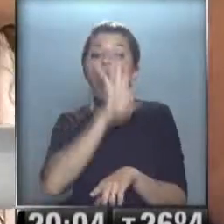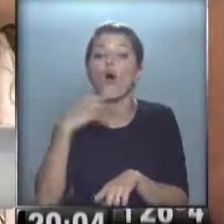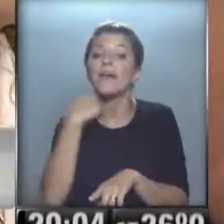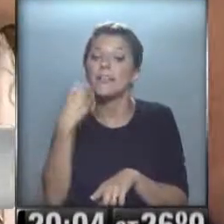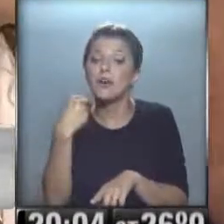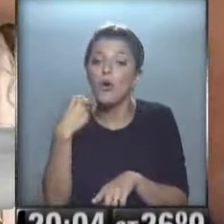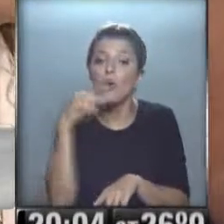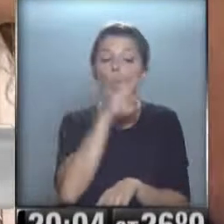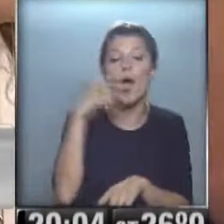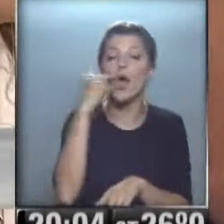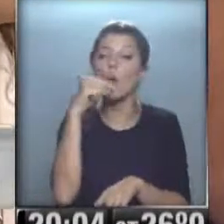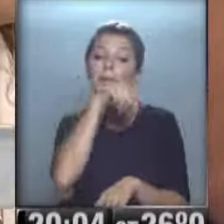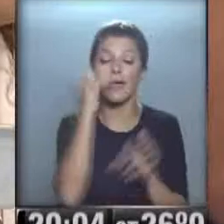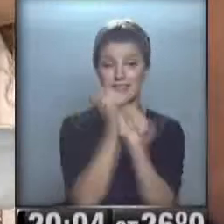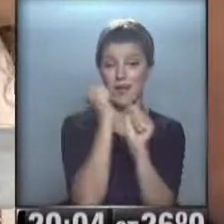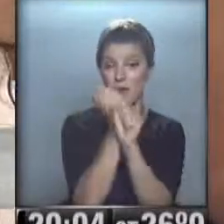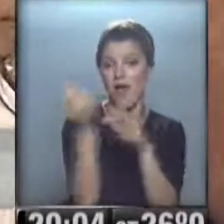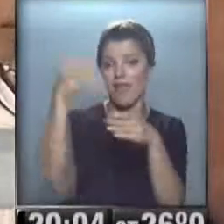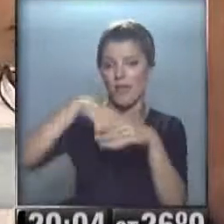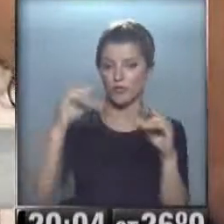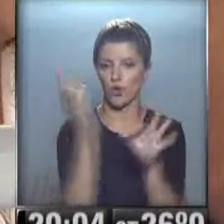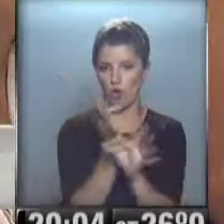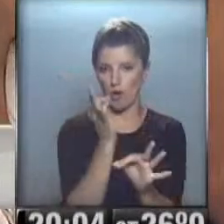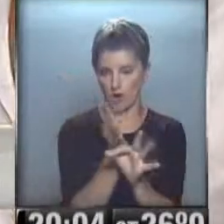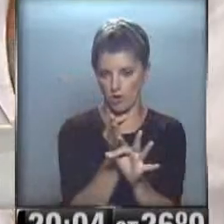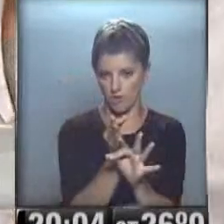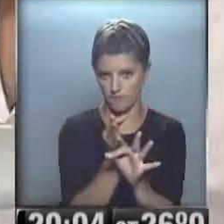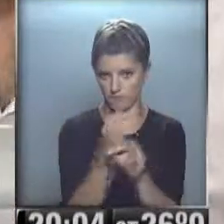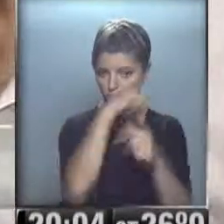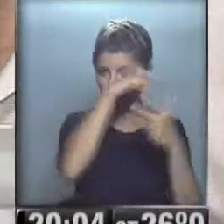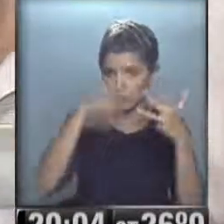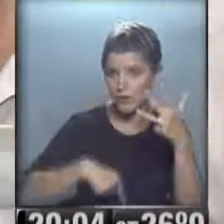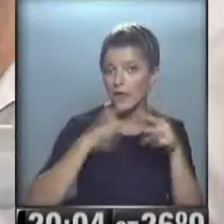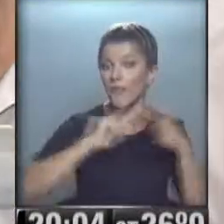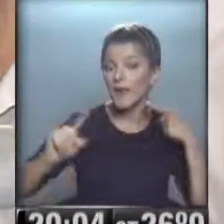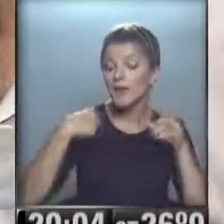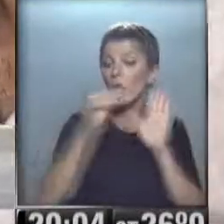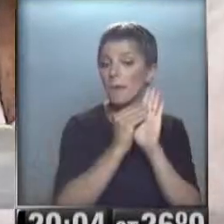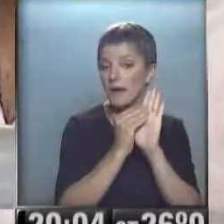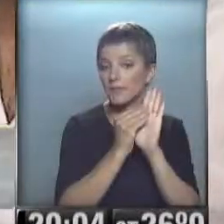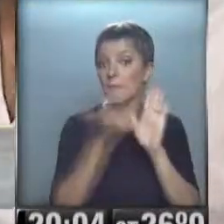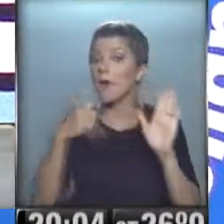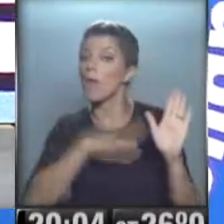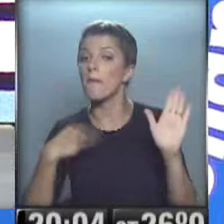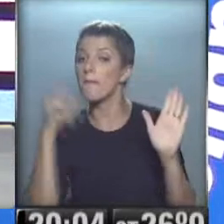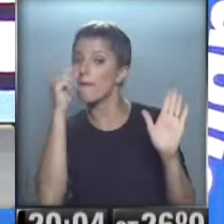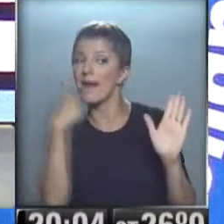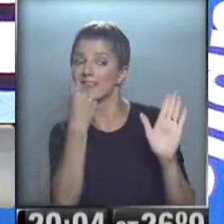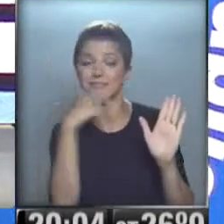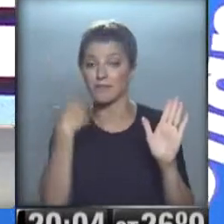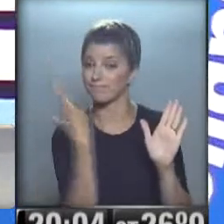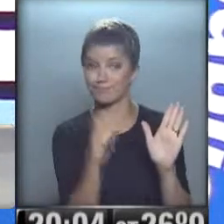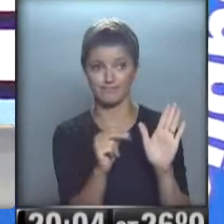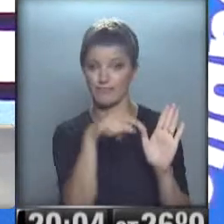hijas del personal del establecimiento esta disposición aseguran los padres no se cumplen el gremio docente